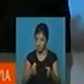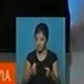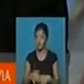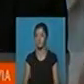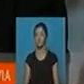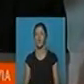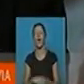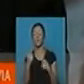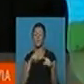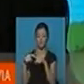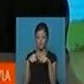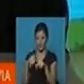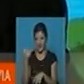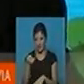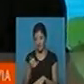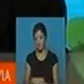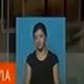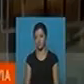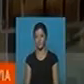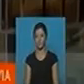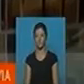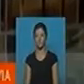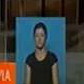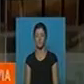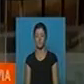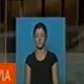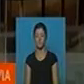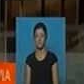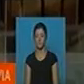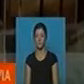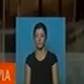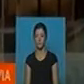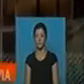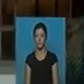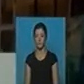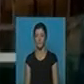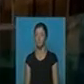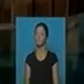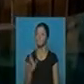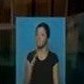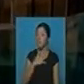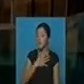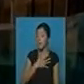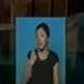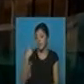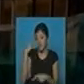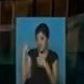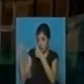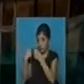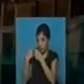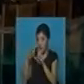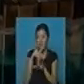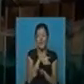hay tensiones, ¿no? Sin lugar a dudas. Igualmente, yo creo que el gran mérito, a ver si compartimos, es haber unido a